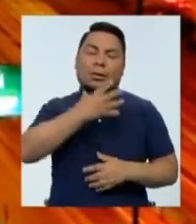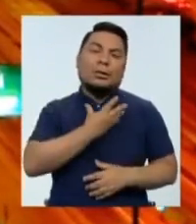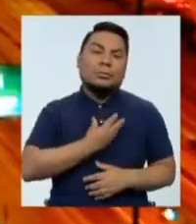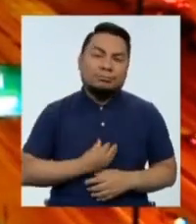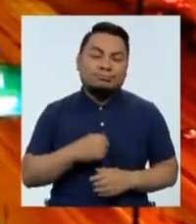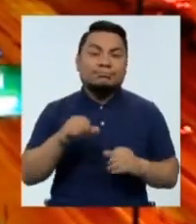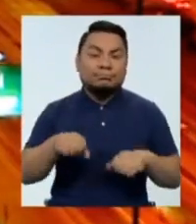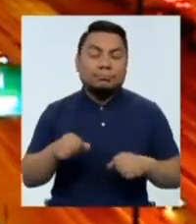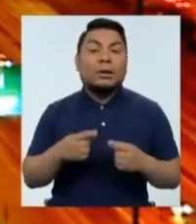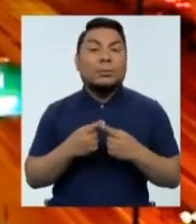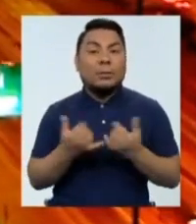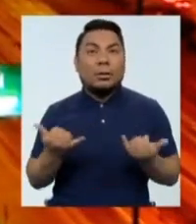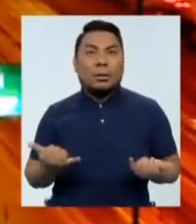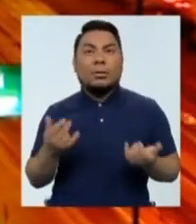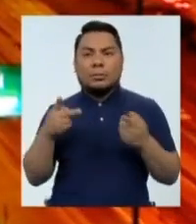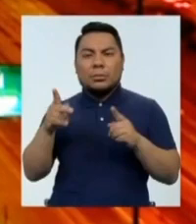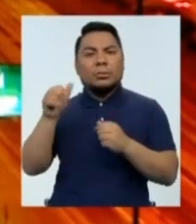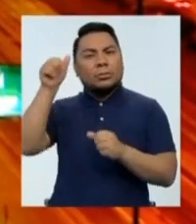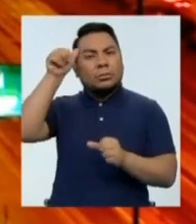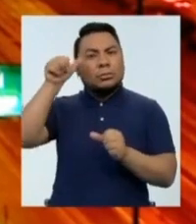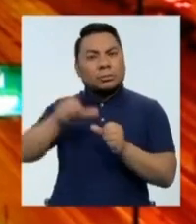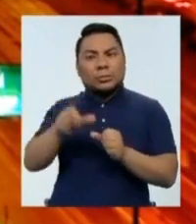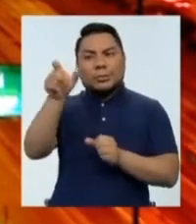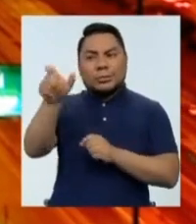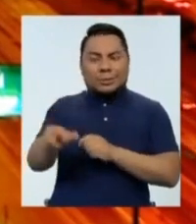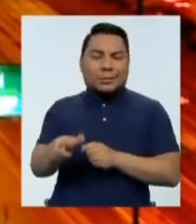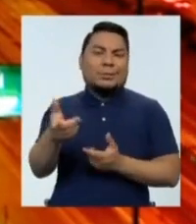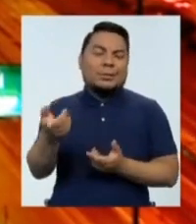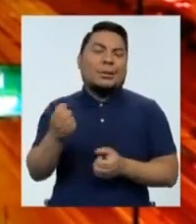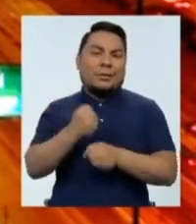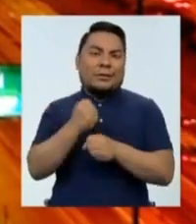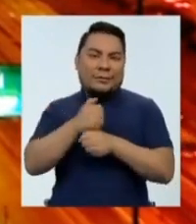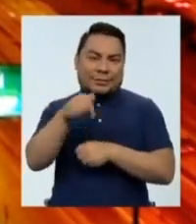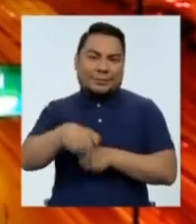permiso de los evidentes, vamos a recordar al entrañable gringo.